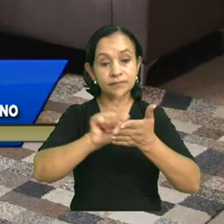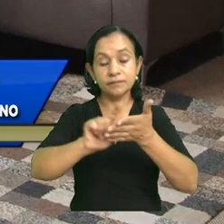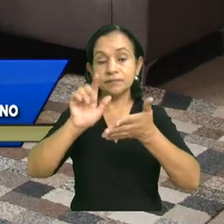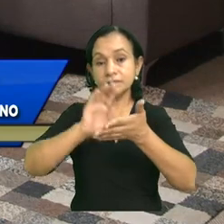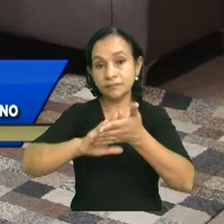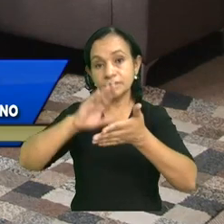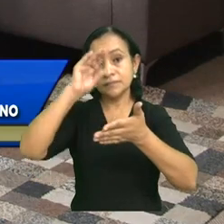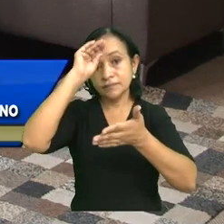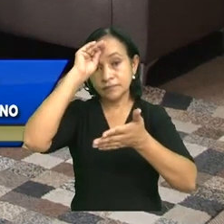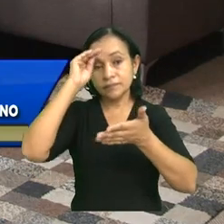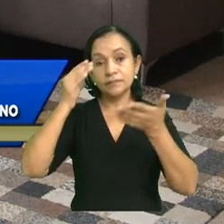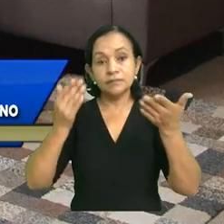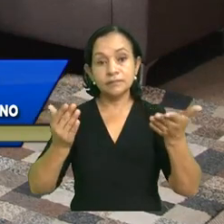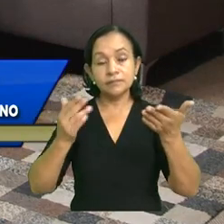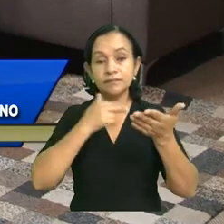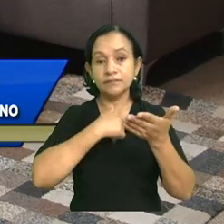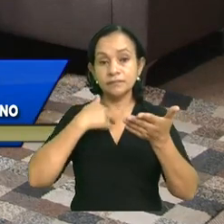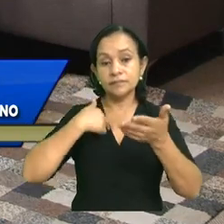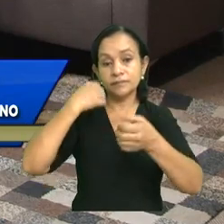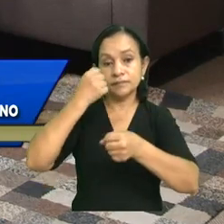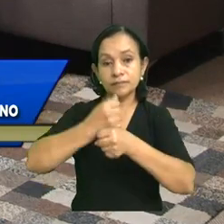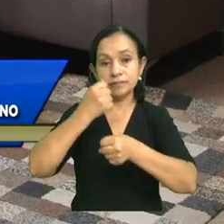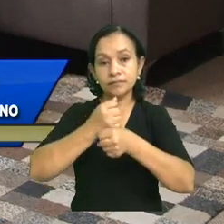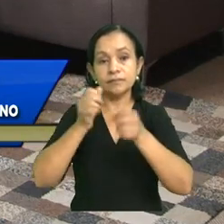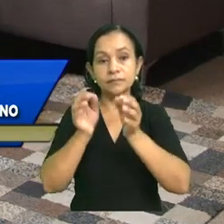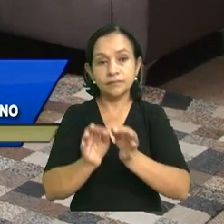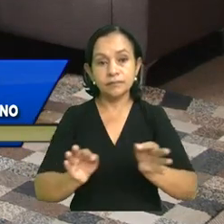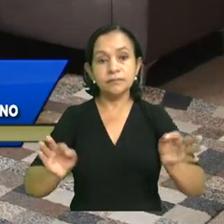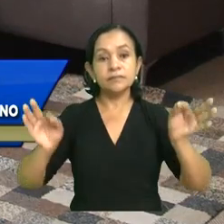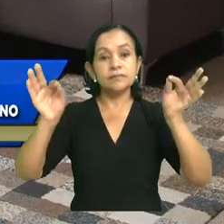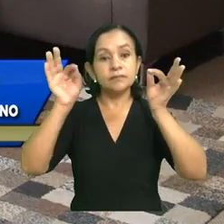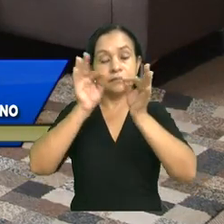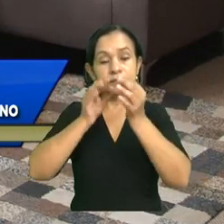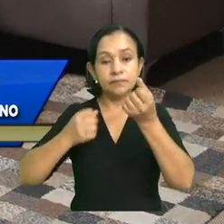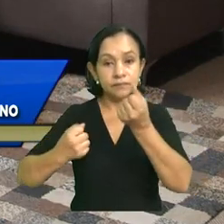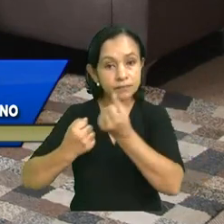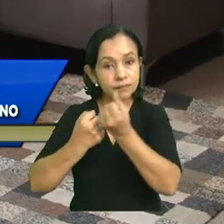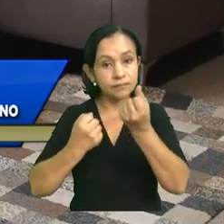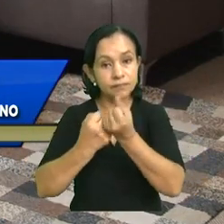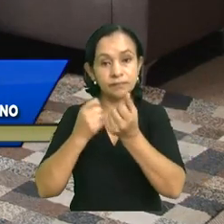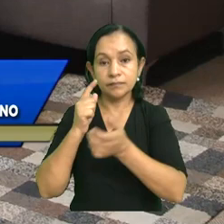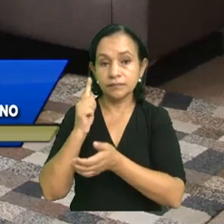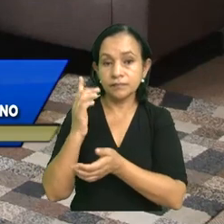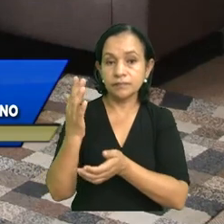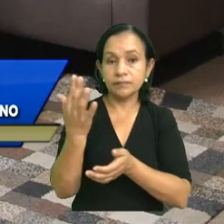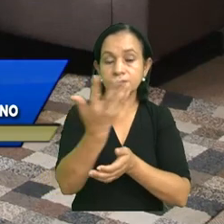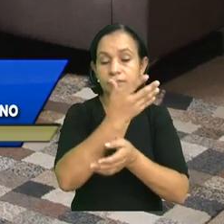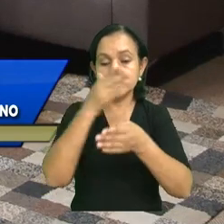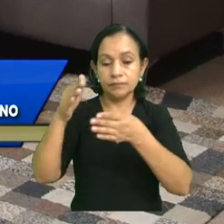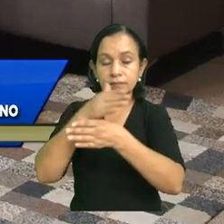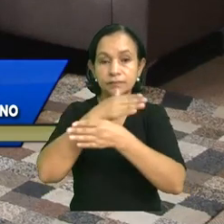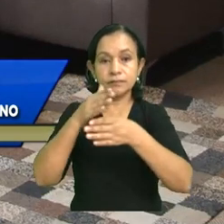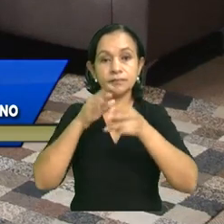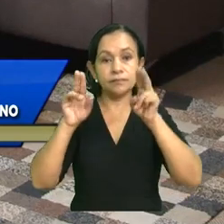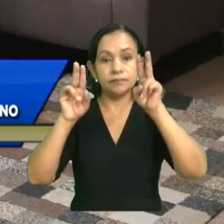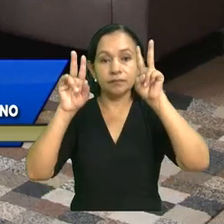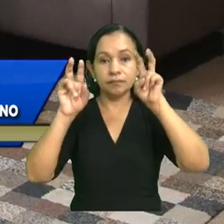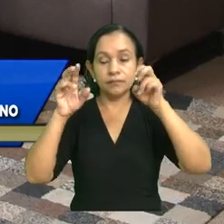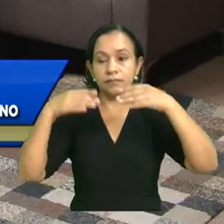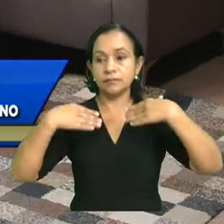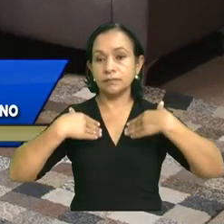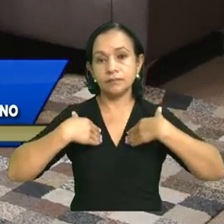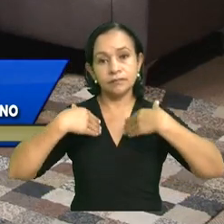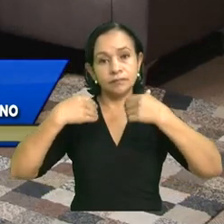Entonces eso ha sido un trabajo importantísimo y que complementa con todos los otros temas. De salud,